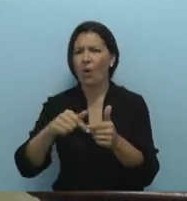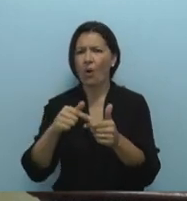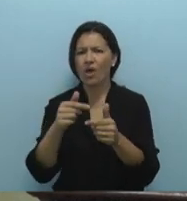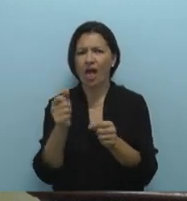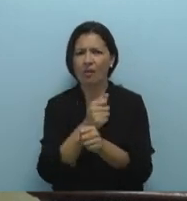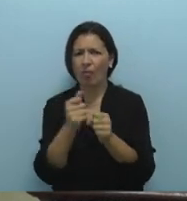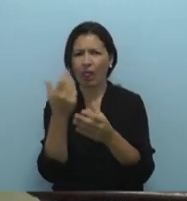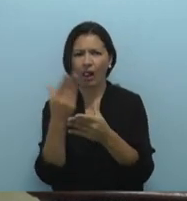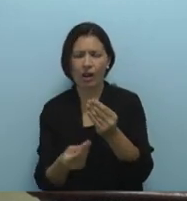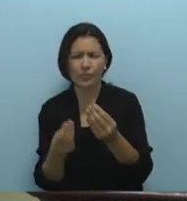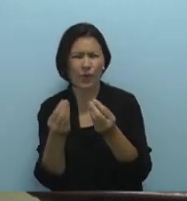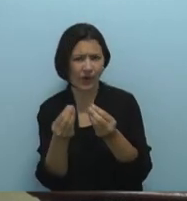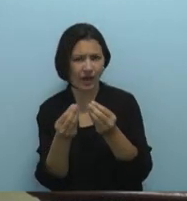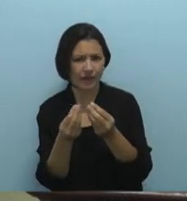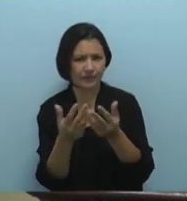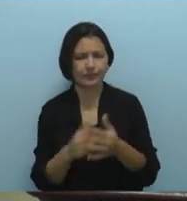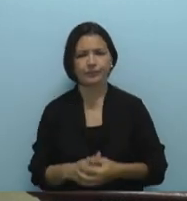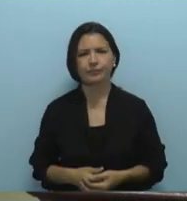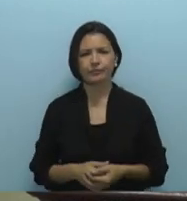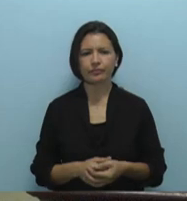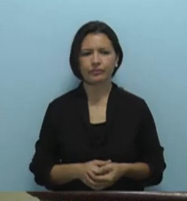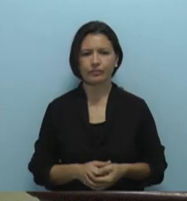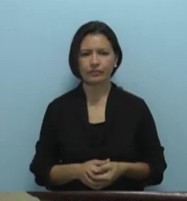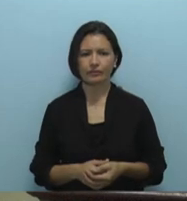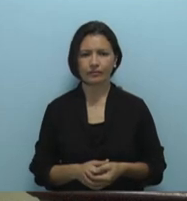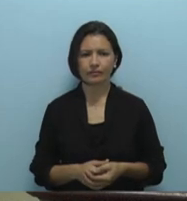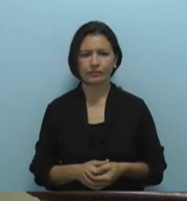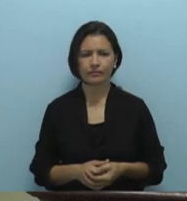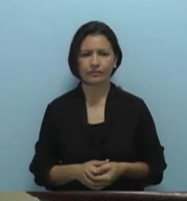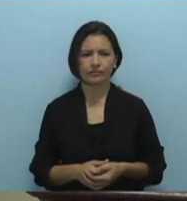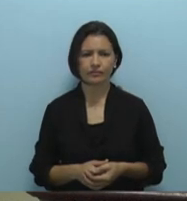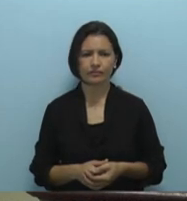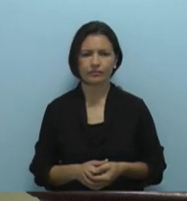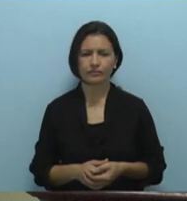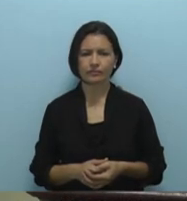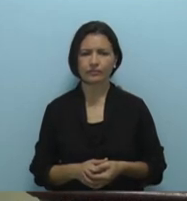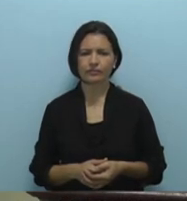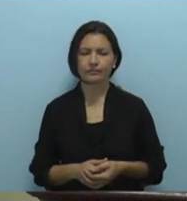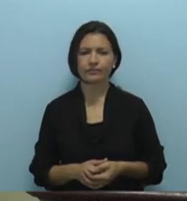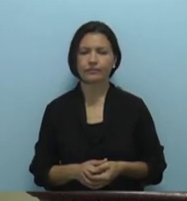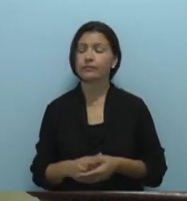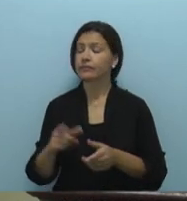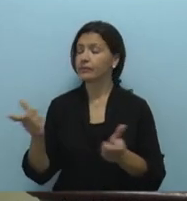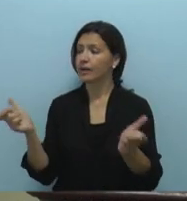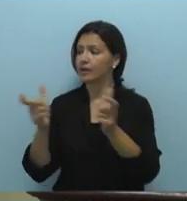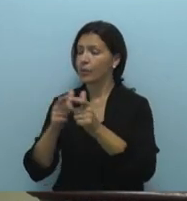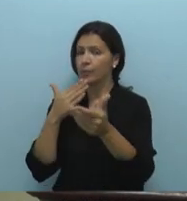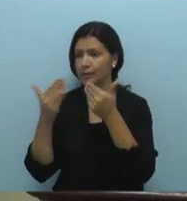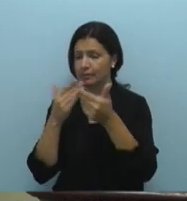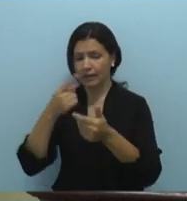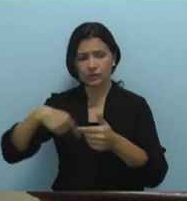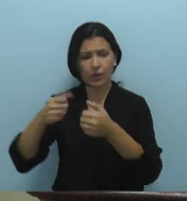enfermedad profesional. Y en el mismo sentido, pedir para el expediente, según lo acordado en labor parlamentaria, el expediente